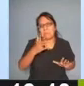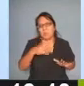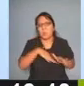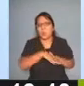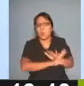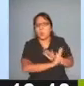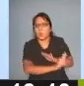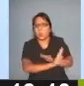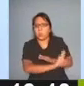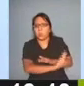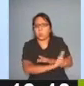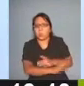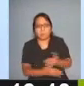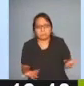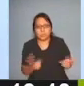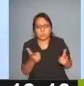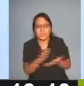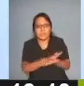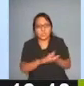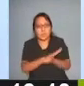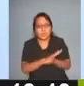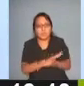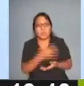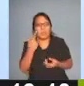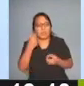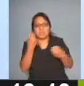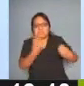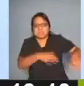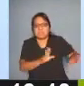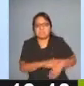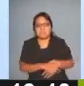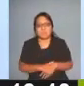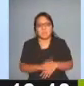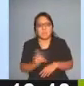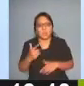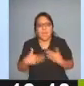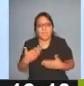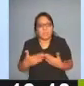y otros que tampoco tenían continuidad ni avance en ningún sentido.